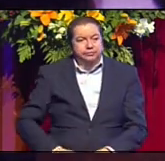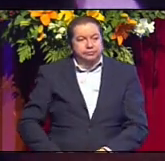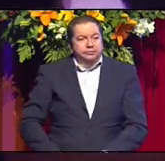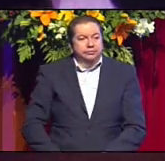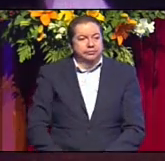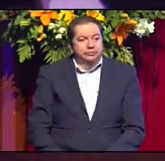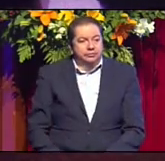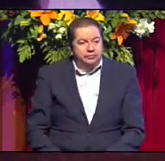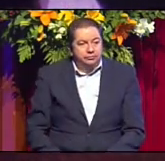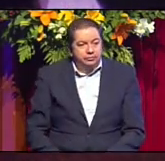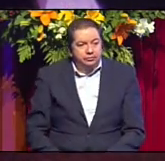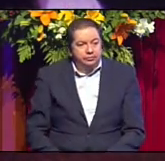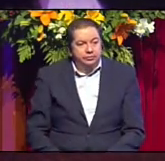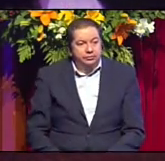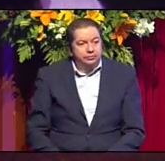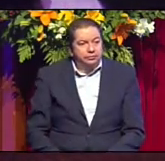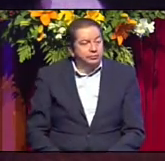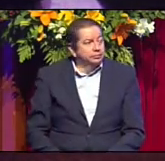¿Perdón?